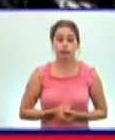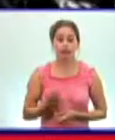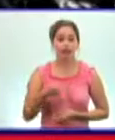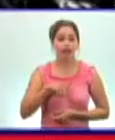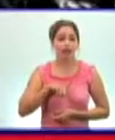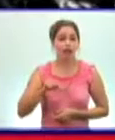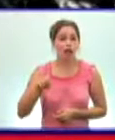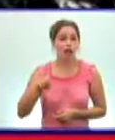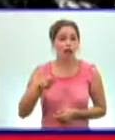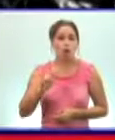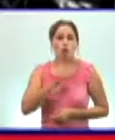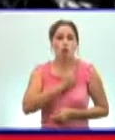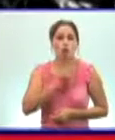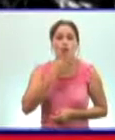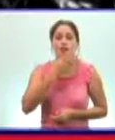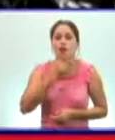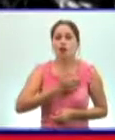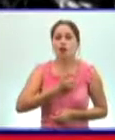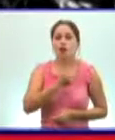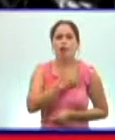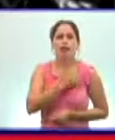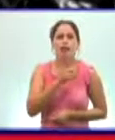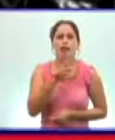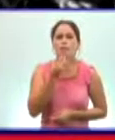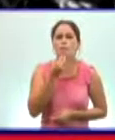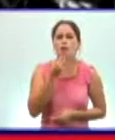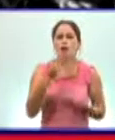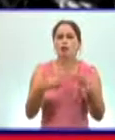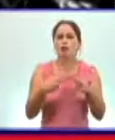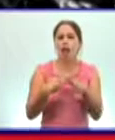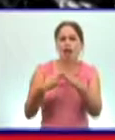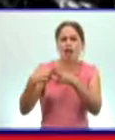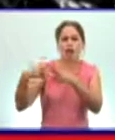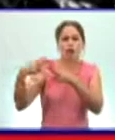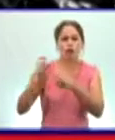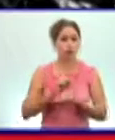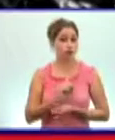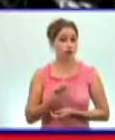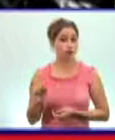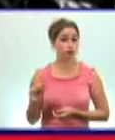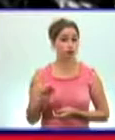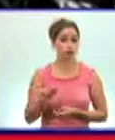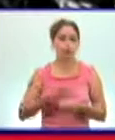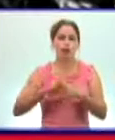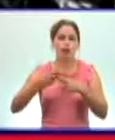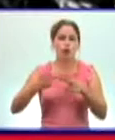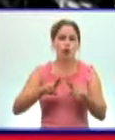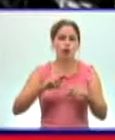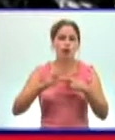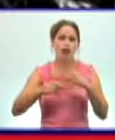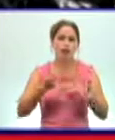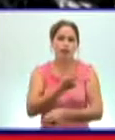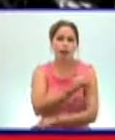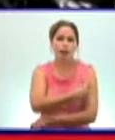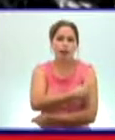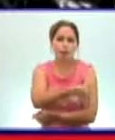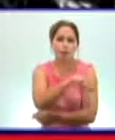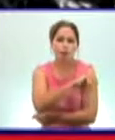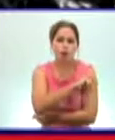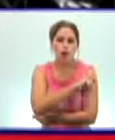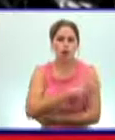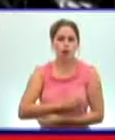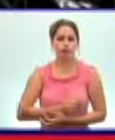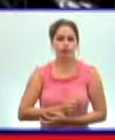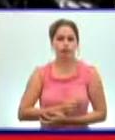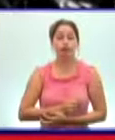Ninguna individualidad hace la historia. La historia, como ustedes saben, la hacen las masas, los sujetos sociales,